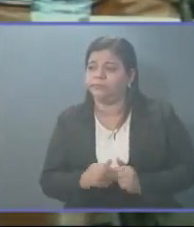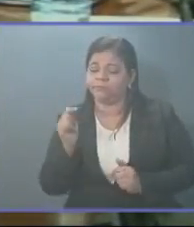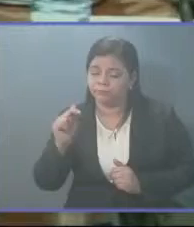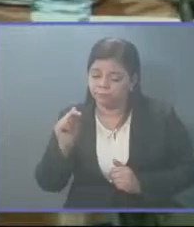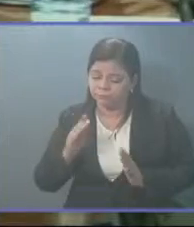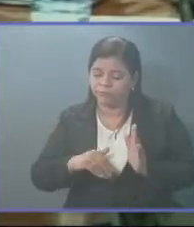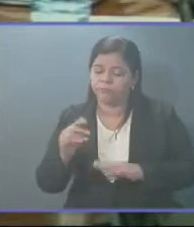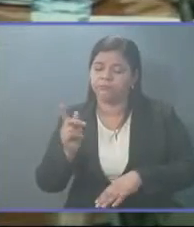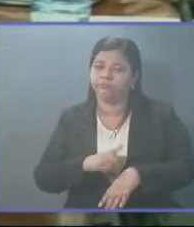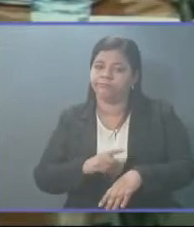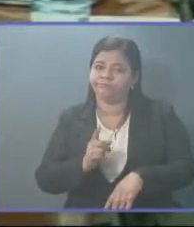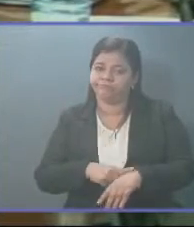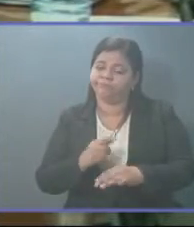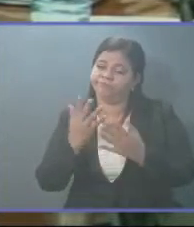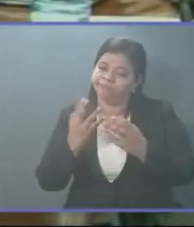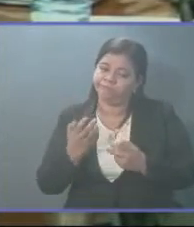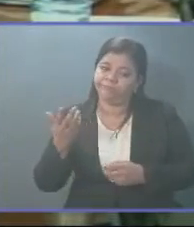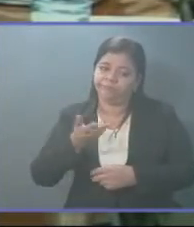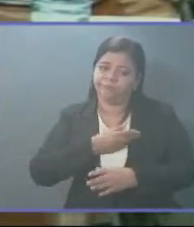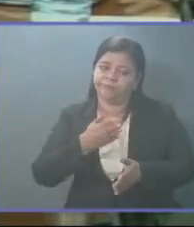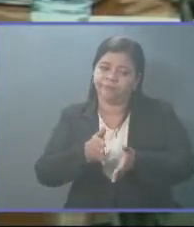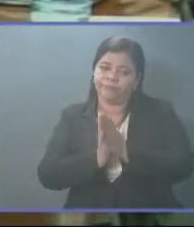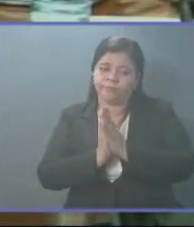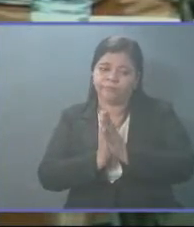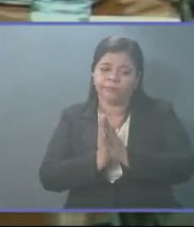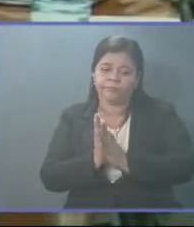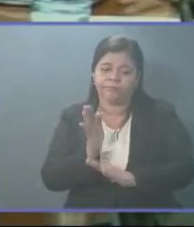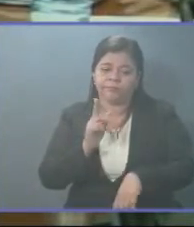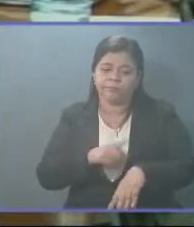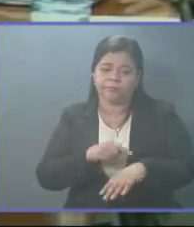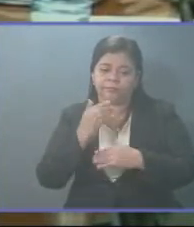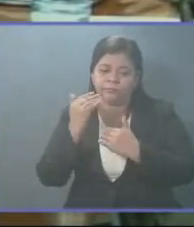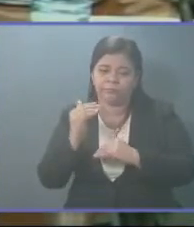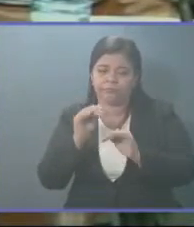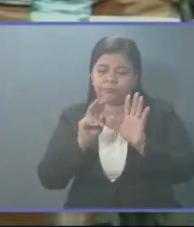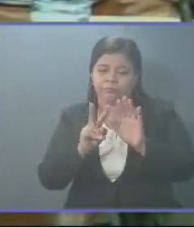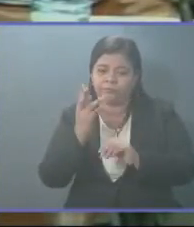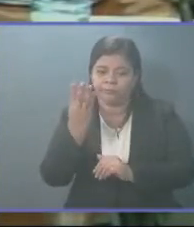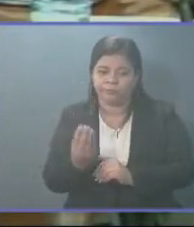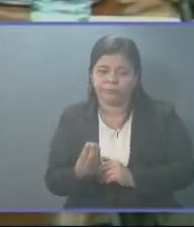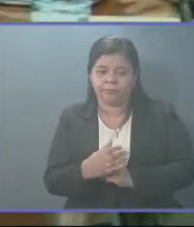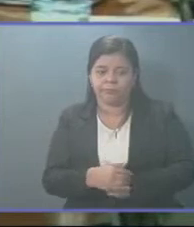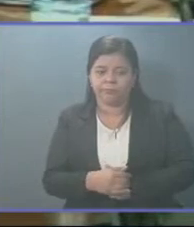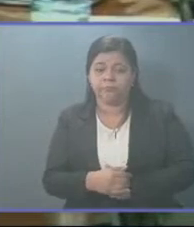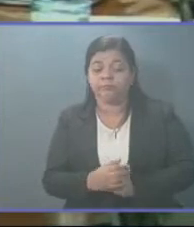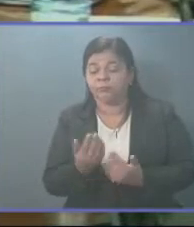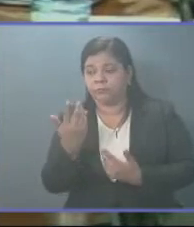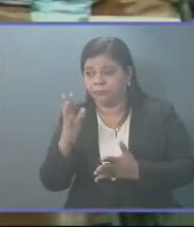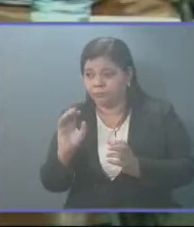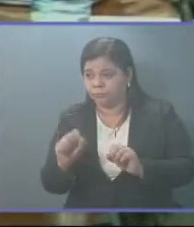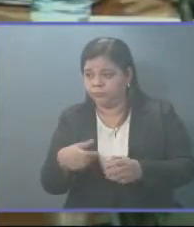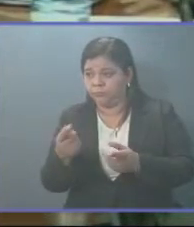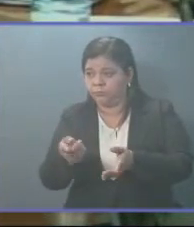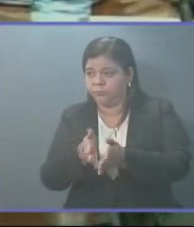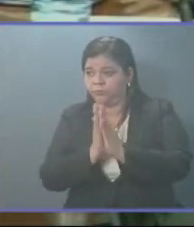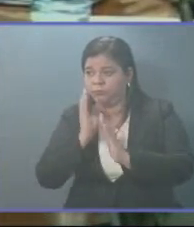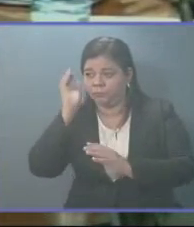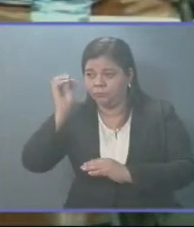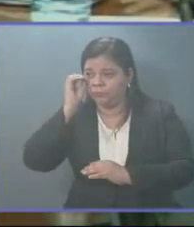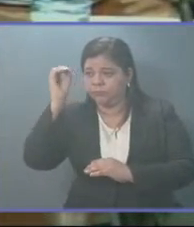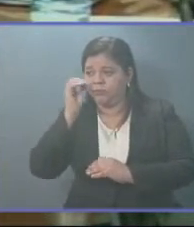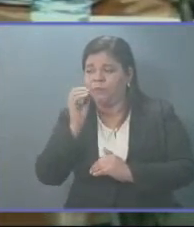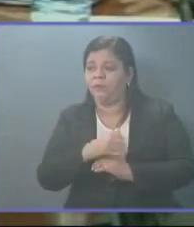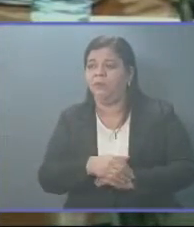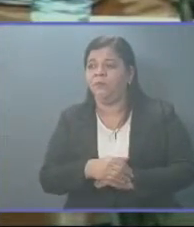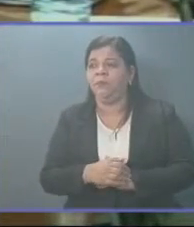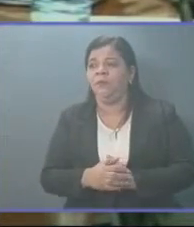tomar tiempo, por lo tanto pedirle que se le dé un plazo de 7 días para recibir opinión, si